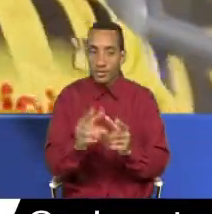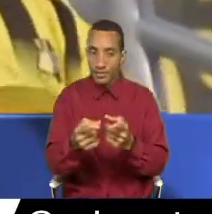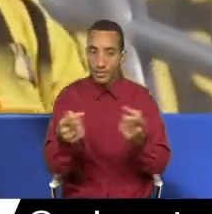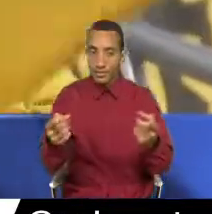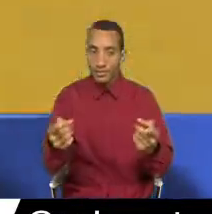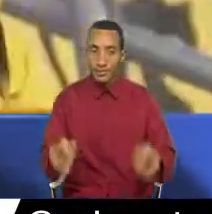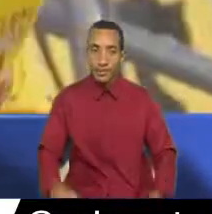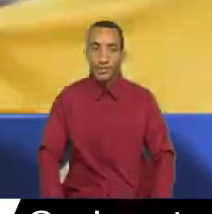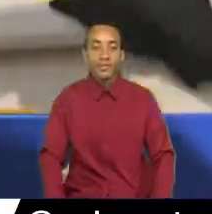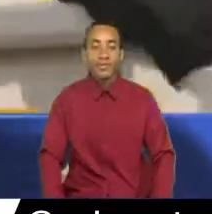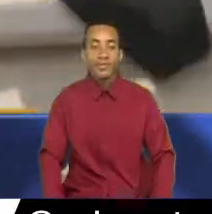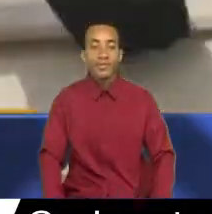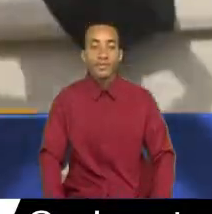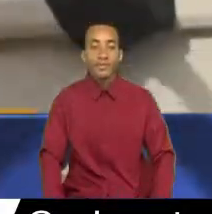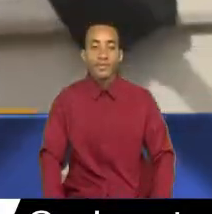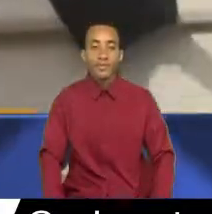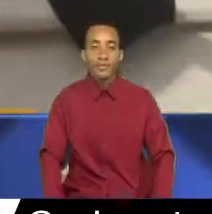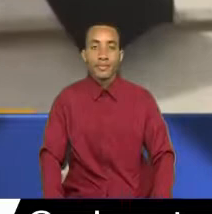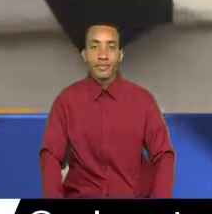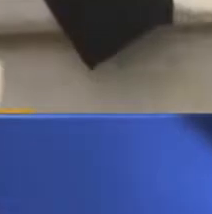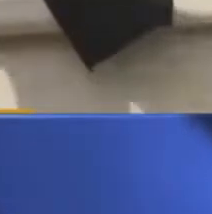regreso.